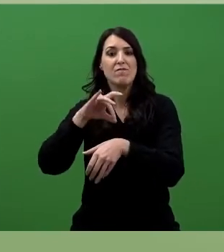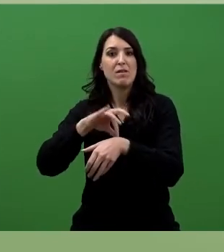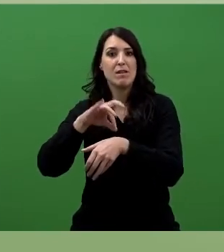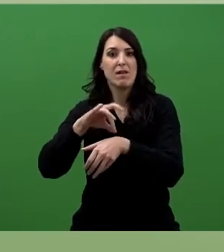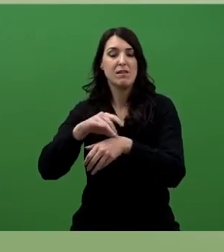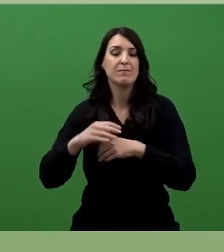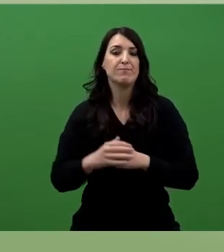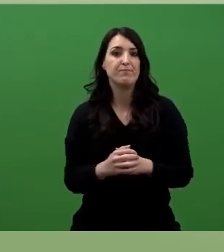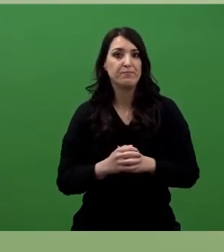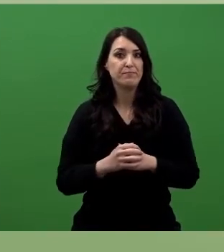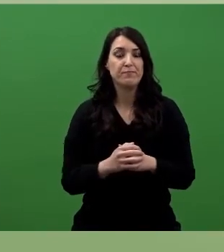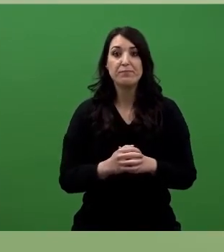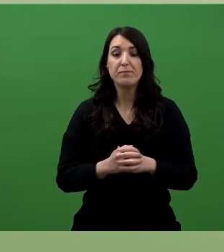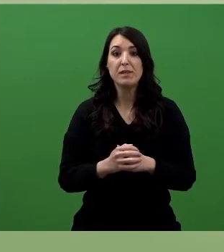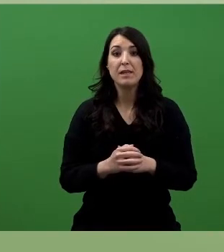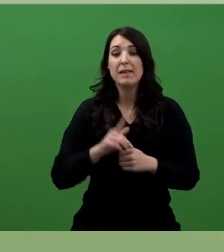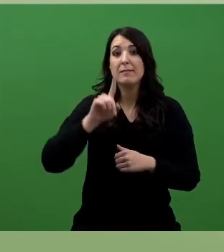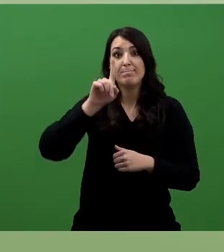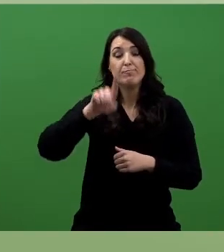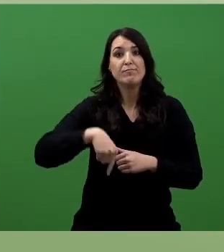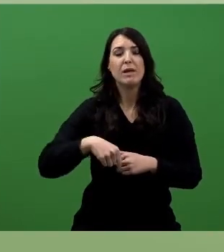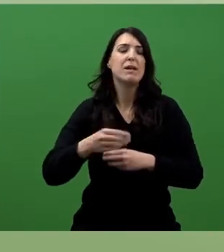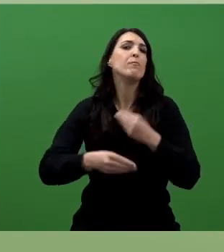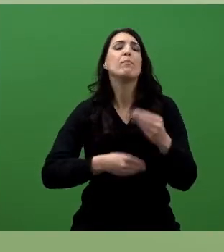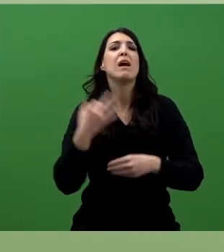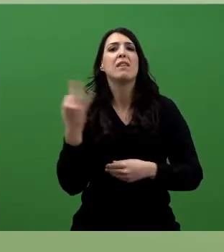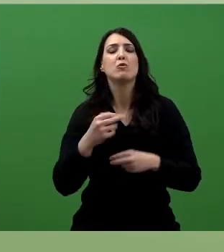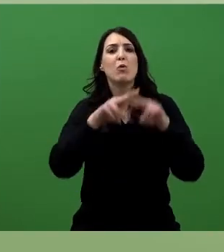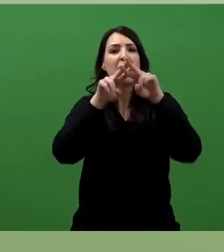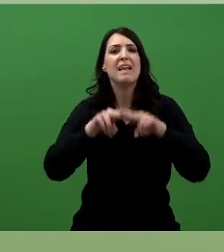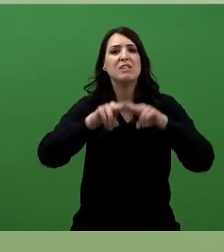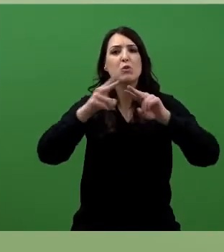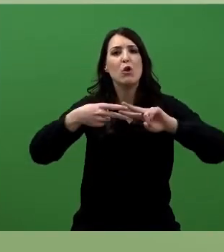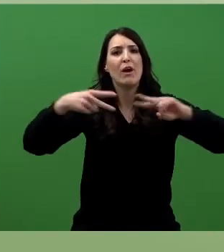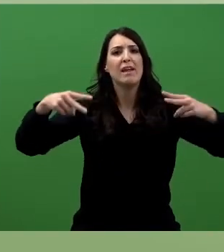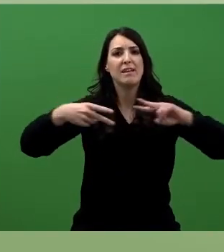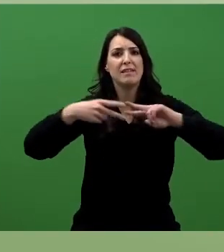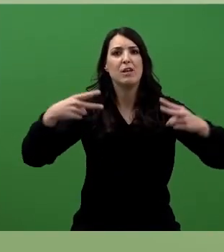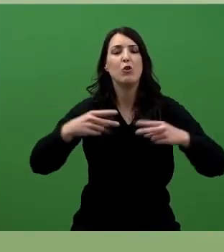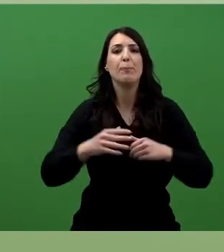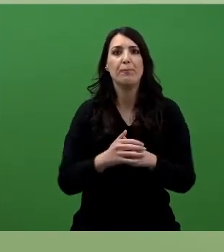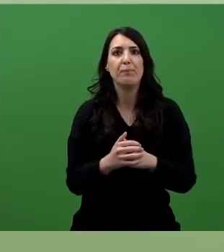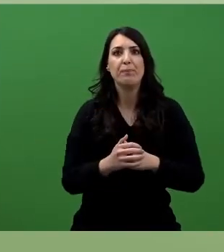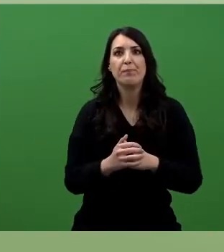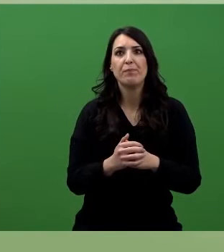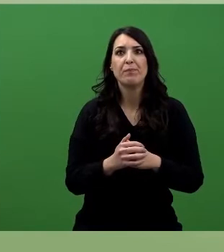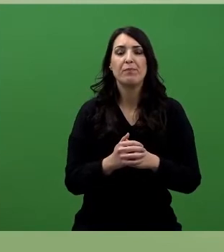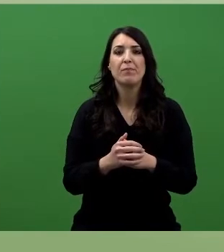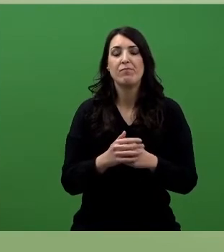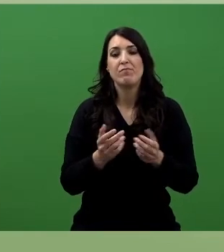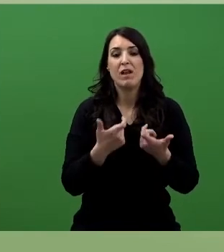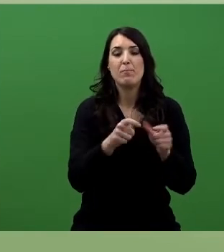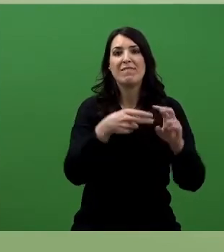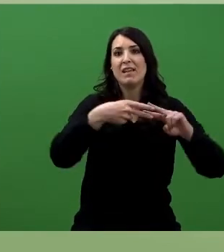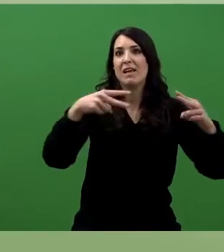minoritarias. Y por otro lado, hacemos el estudio genético, es decir, por un lado hay la parte fenotípica, por otro lado la parte